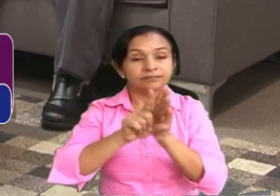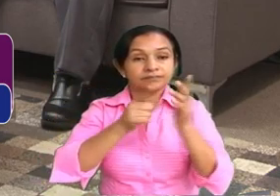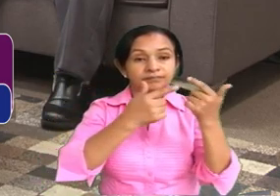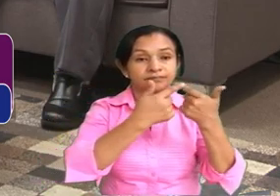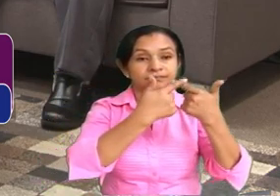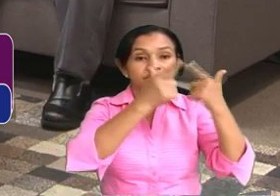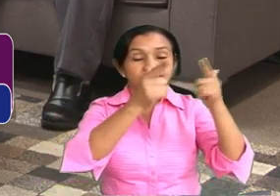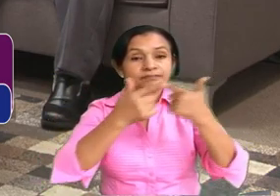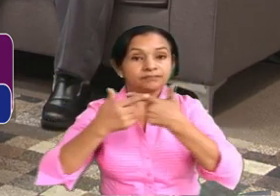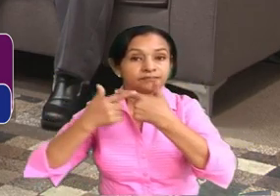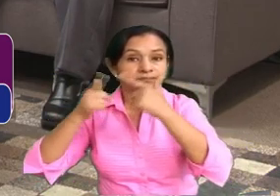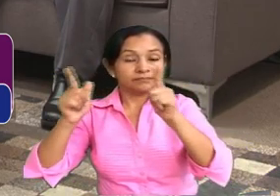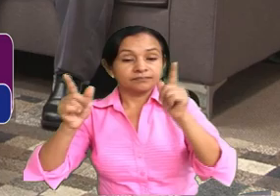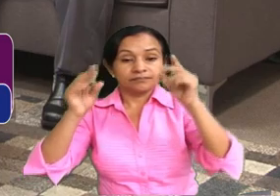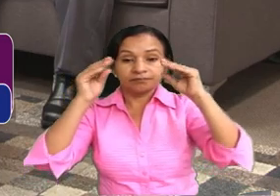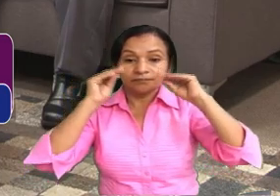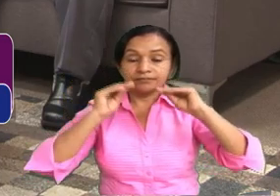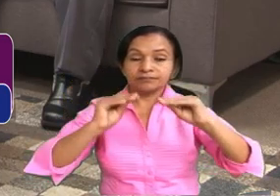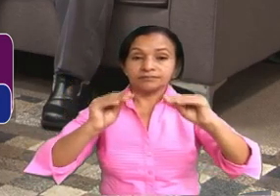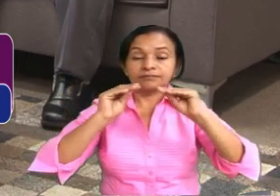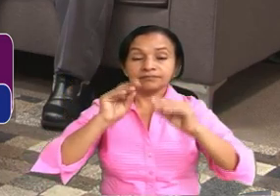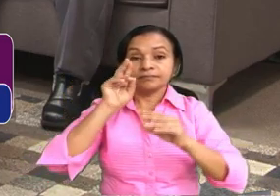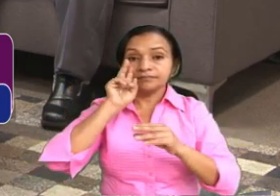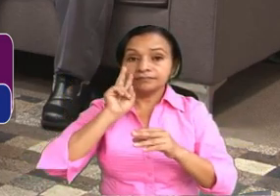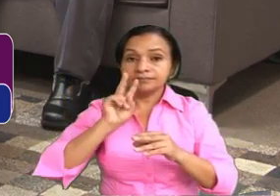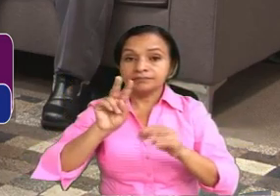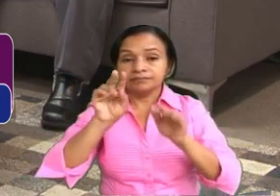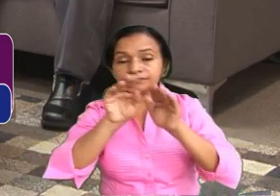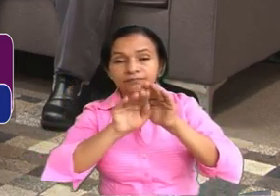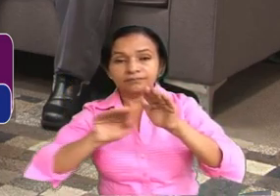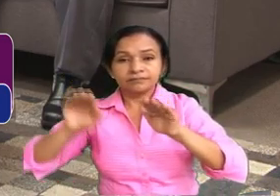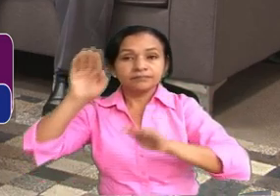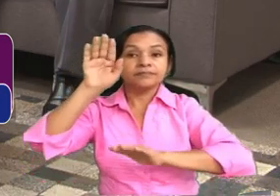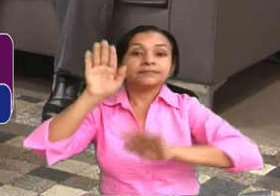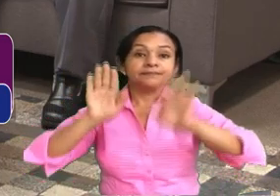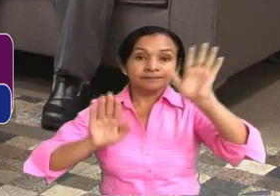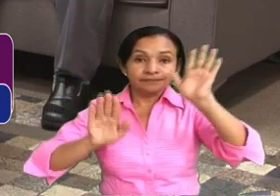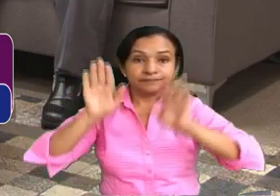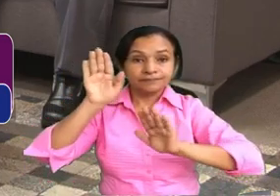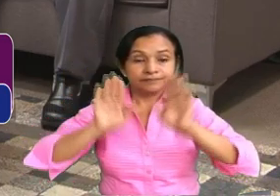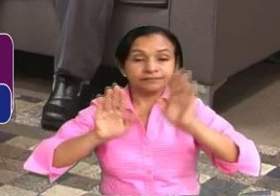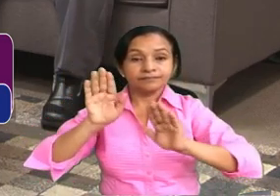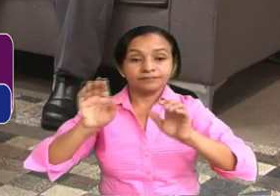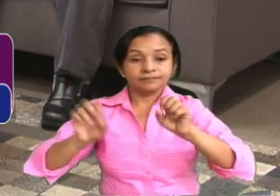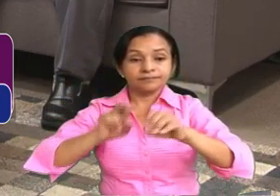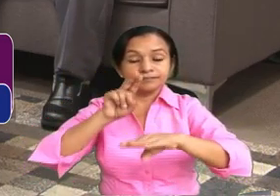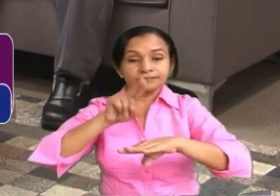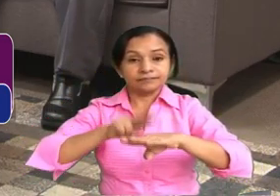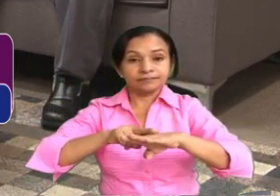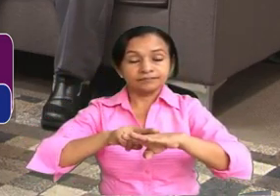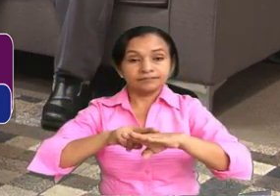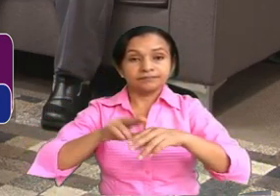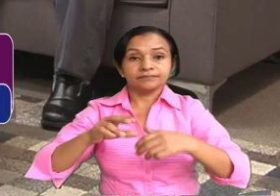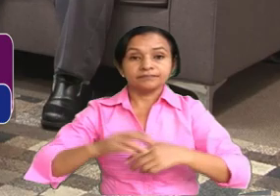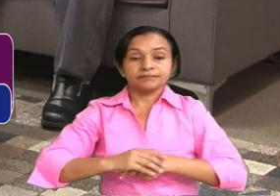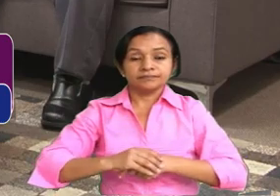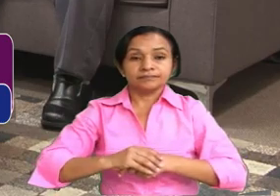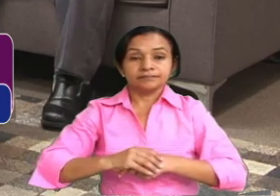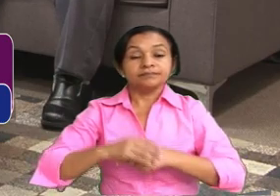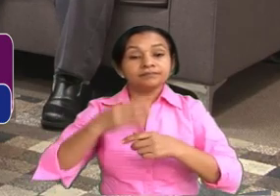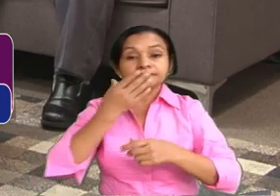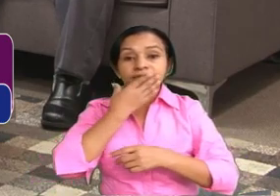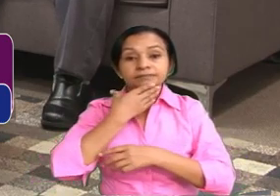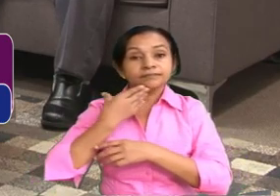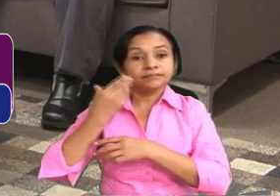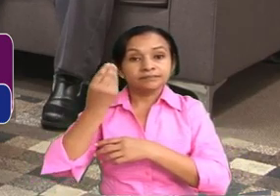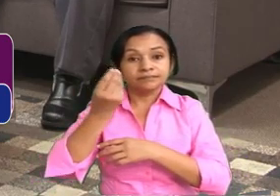¿verdad? Entonces, en educación vemos mayor participación a nivel nacional de nuestros